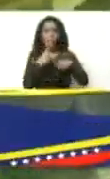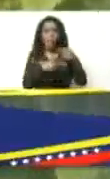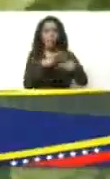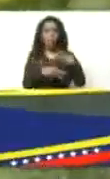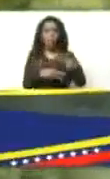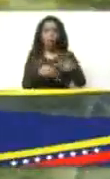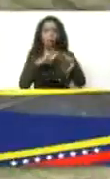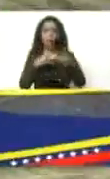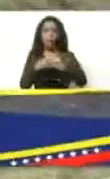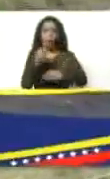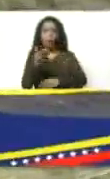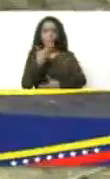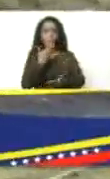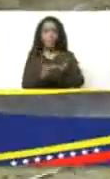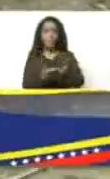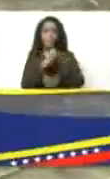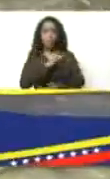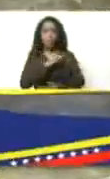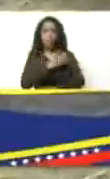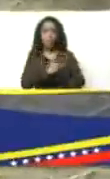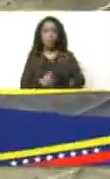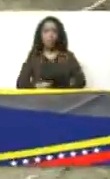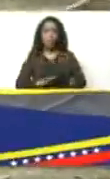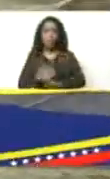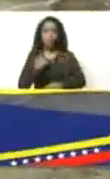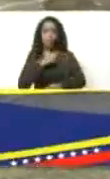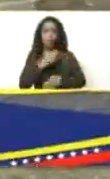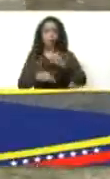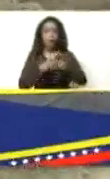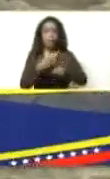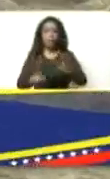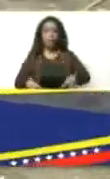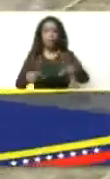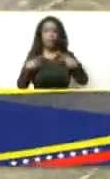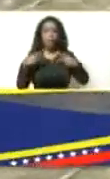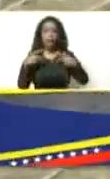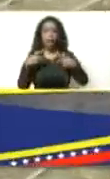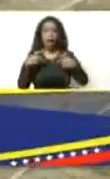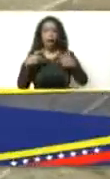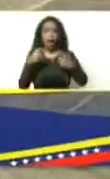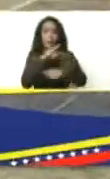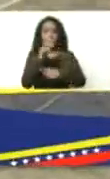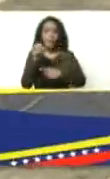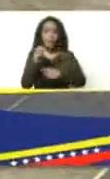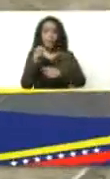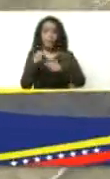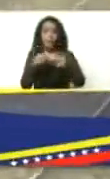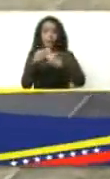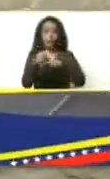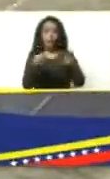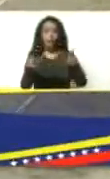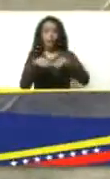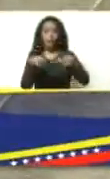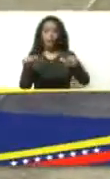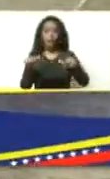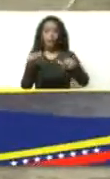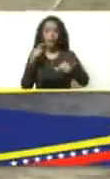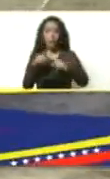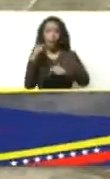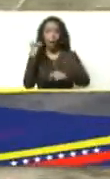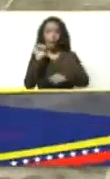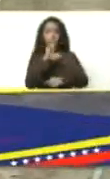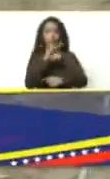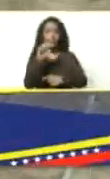a los CLAC que usted pide, mi señor presidente, porque hacemos vida en 20 hectáreas de terreno, mi señor presidente, pero hay